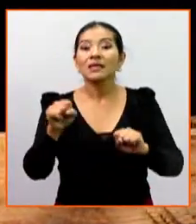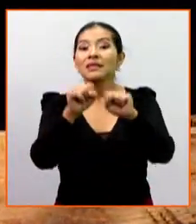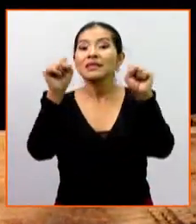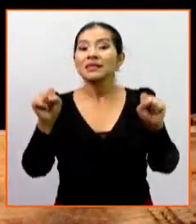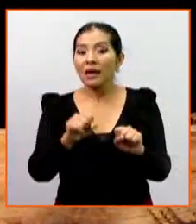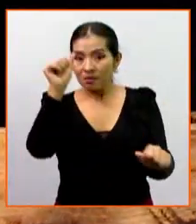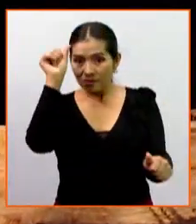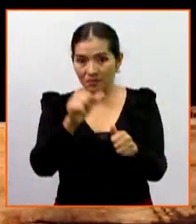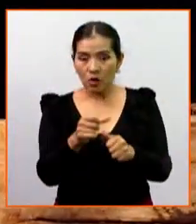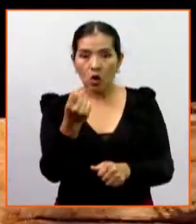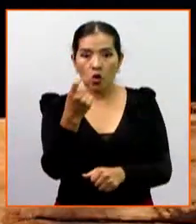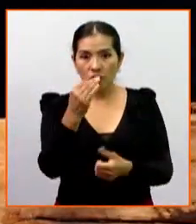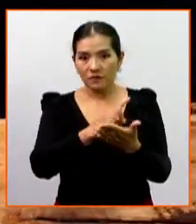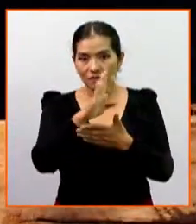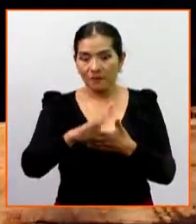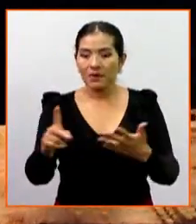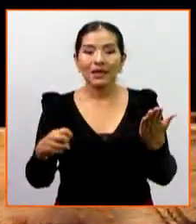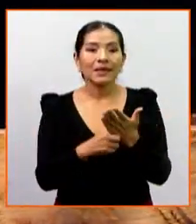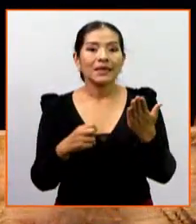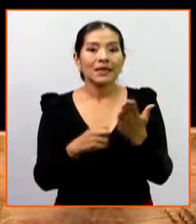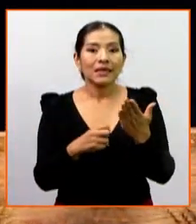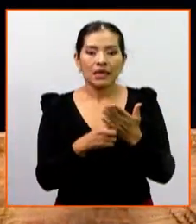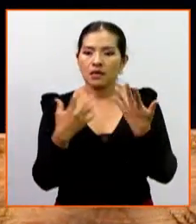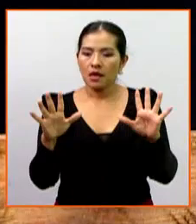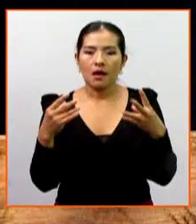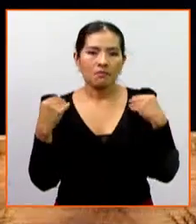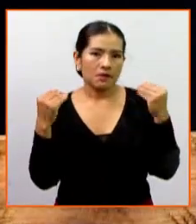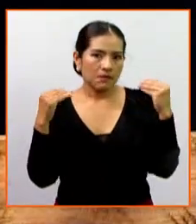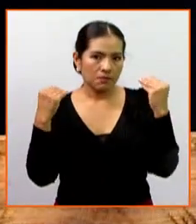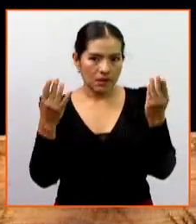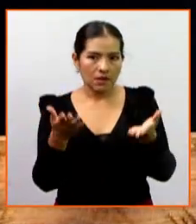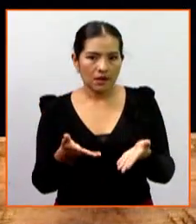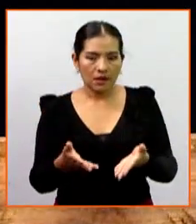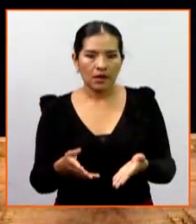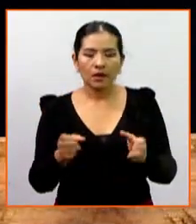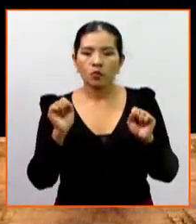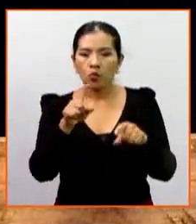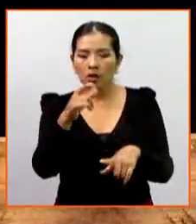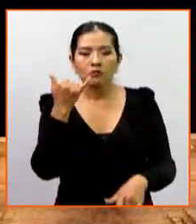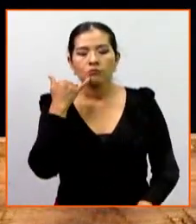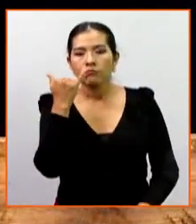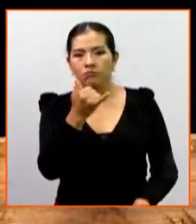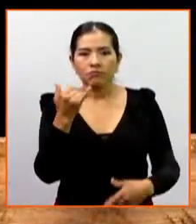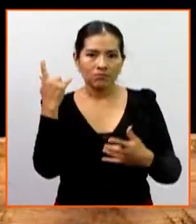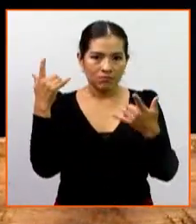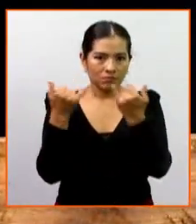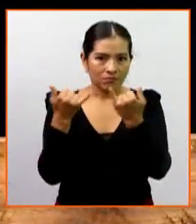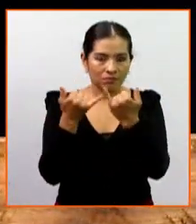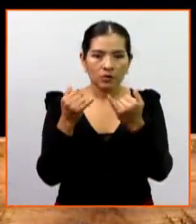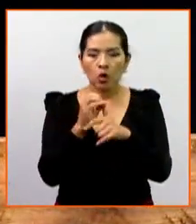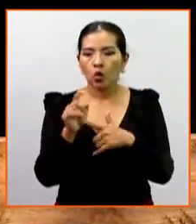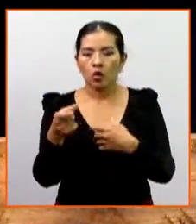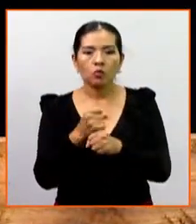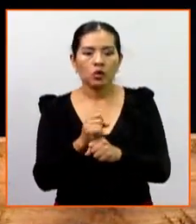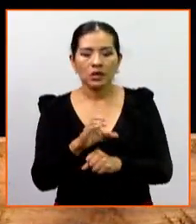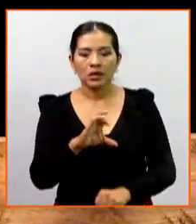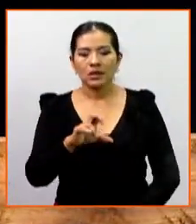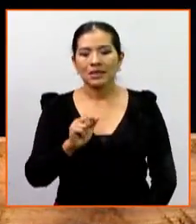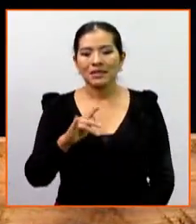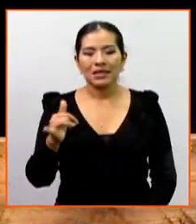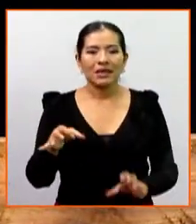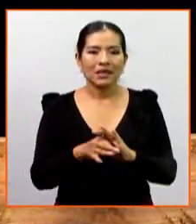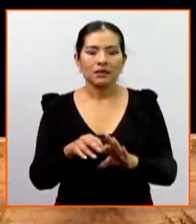11. Y bueno, decirles que las entradas ya están a la venta. Eso. Pueden comunicarse con mi persona, con la productora de Cristian del Río,